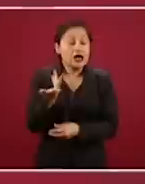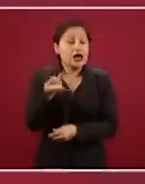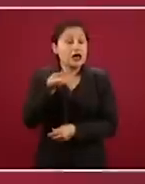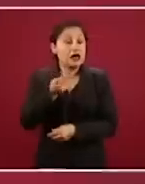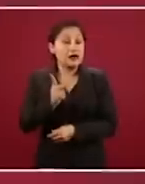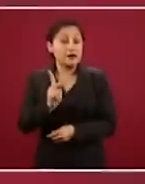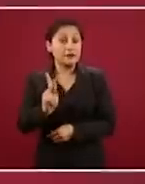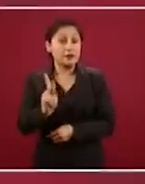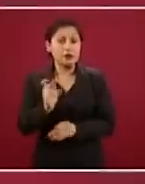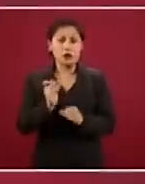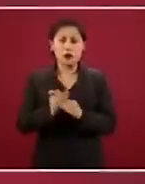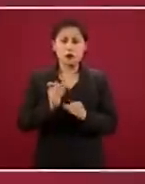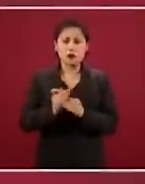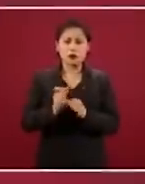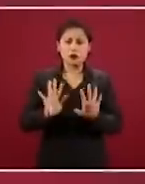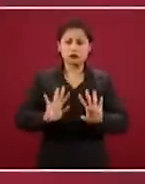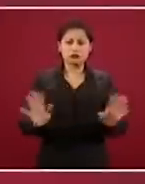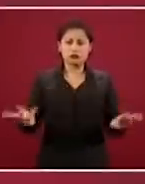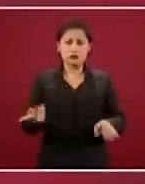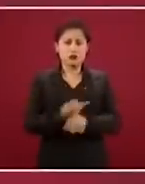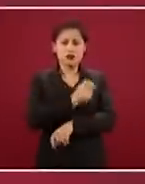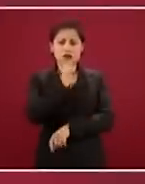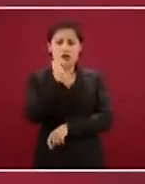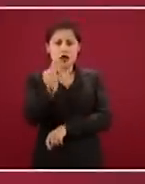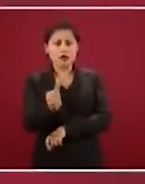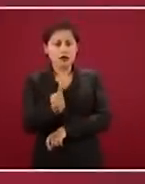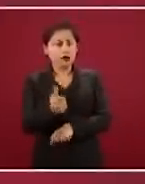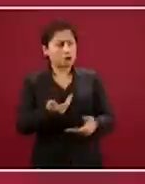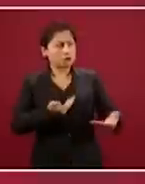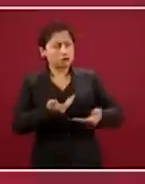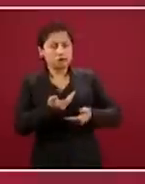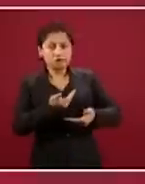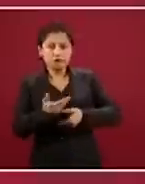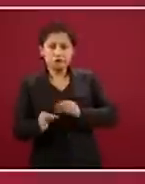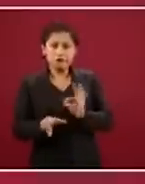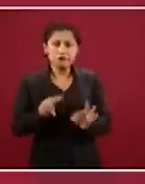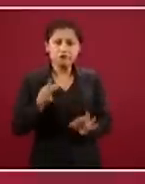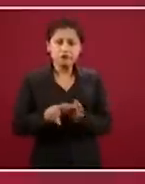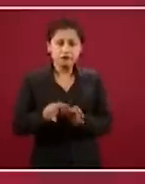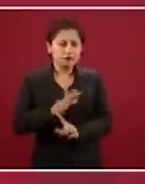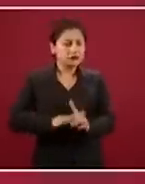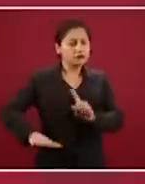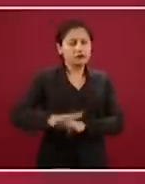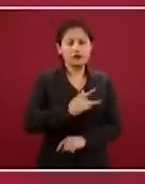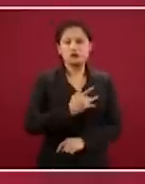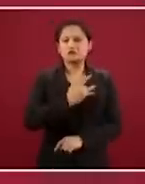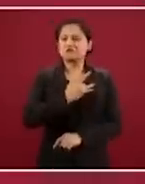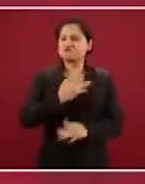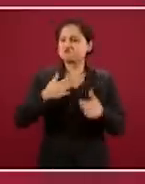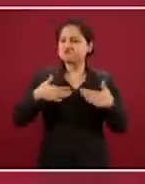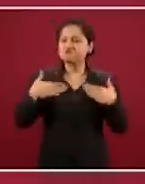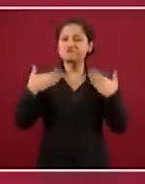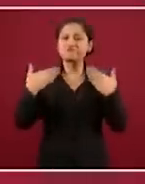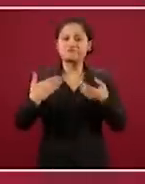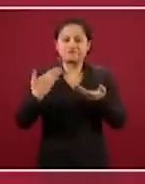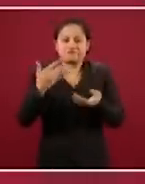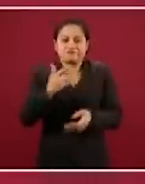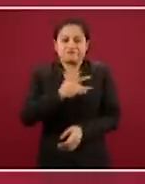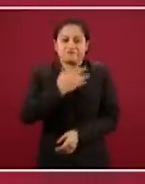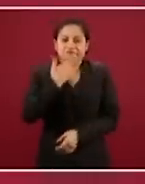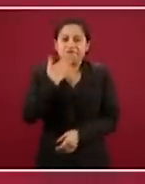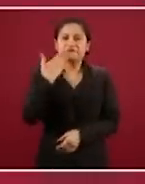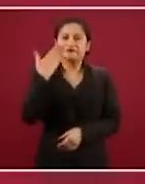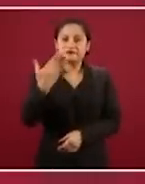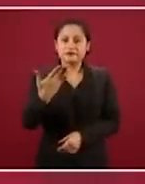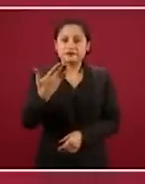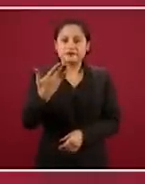Hay un ambiente de confianza en nuestro país. Yo sé que todo esto que estoy diciendo les molesta mucho